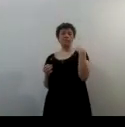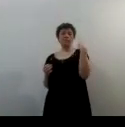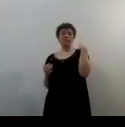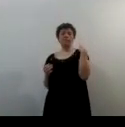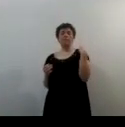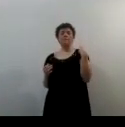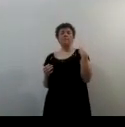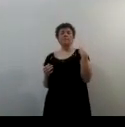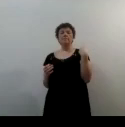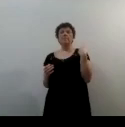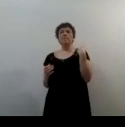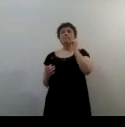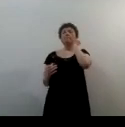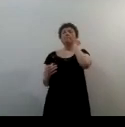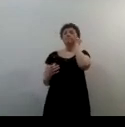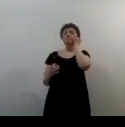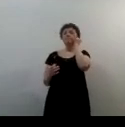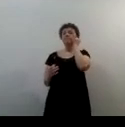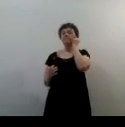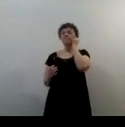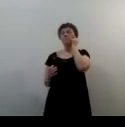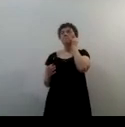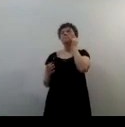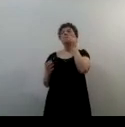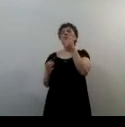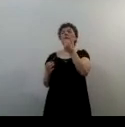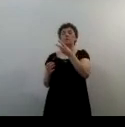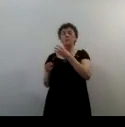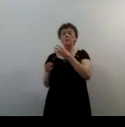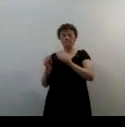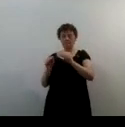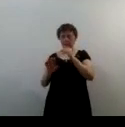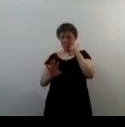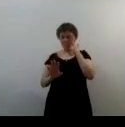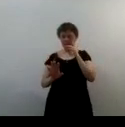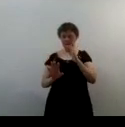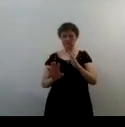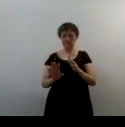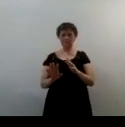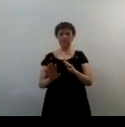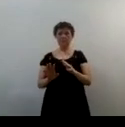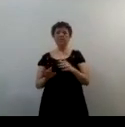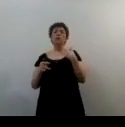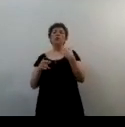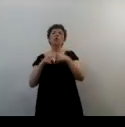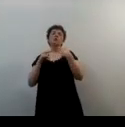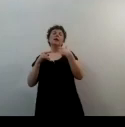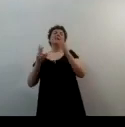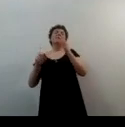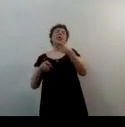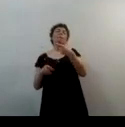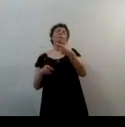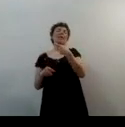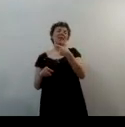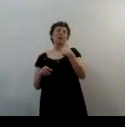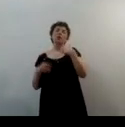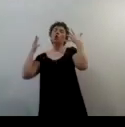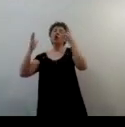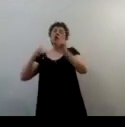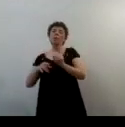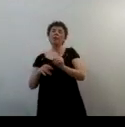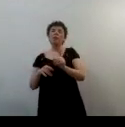y he oído que muchas sobre la pizza. Y a ver, no os la voy a recomendar, ¿vale? Pero tampoco se me ocurre